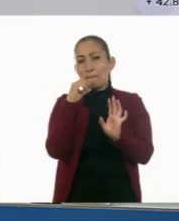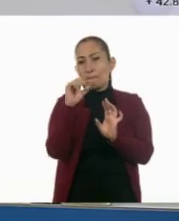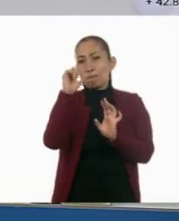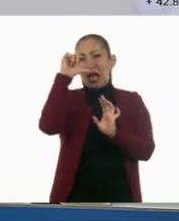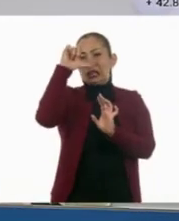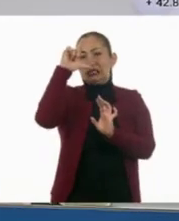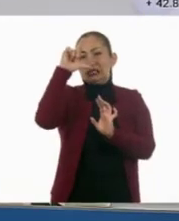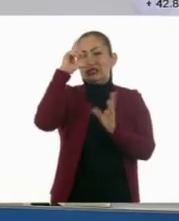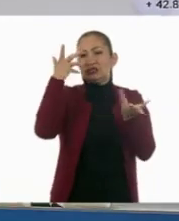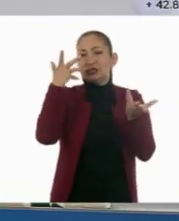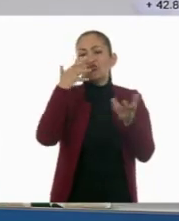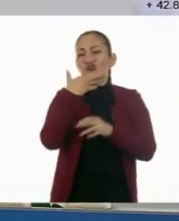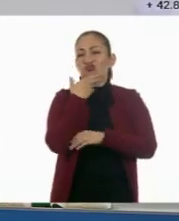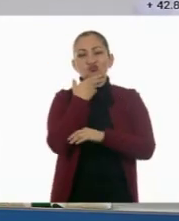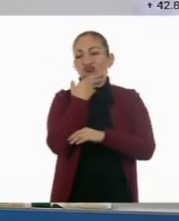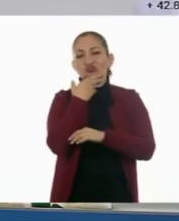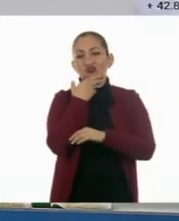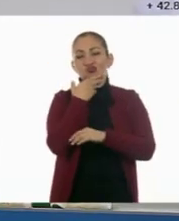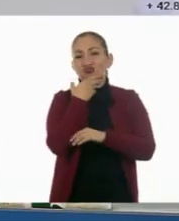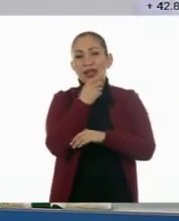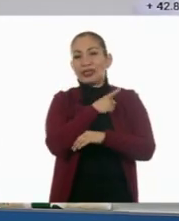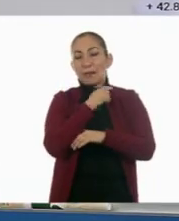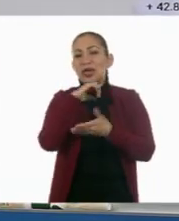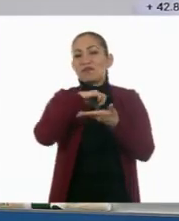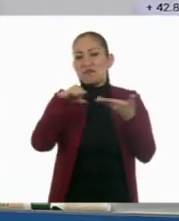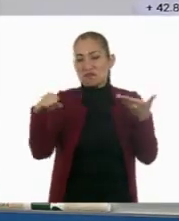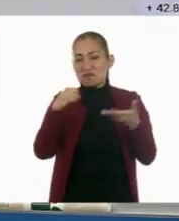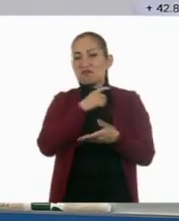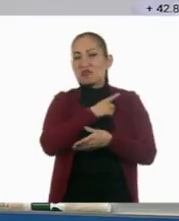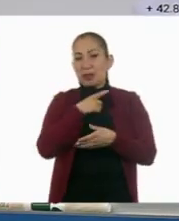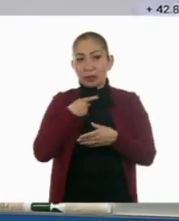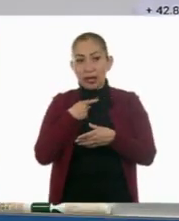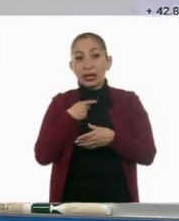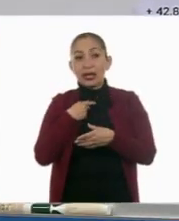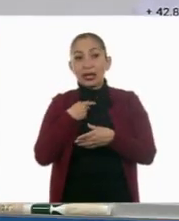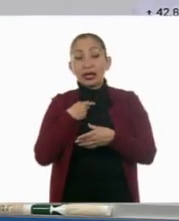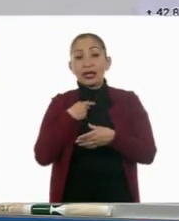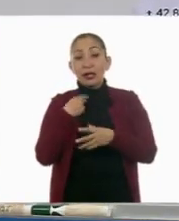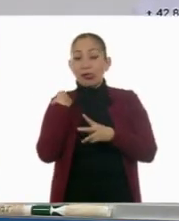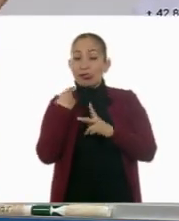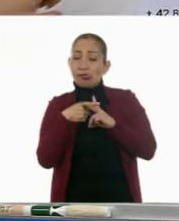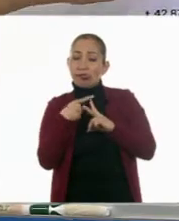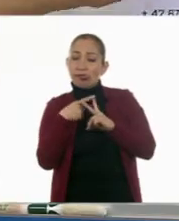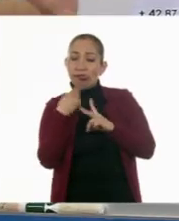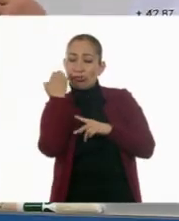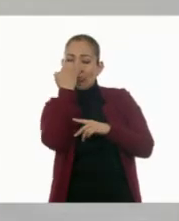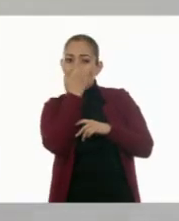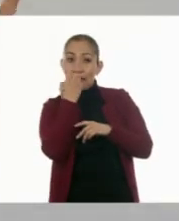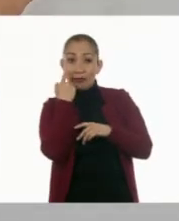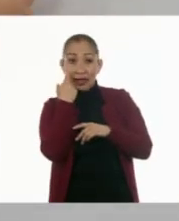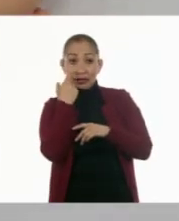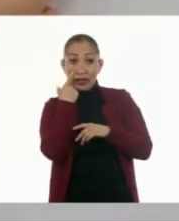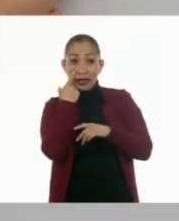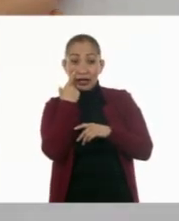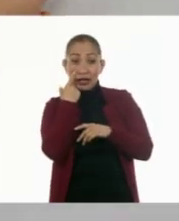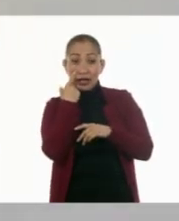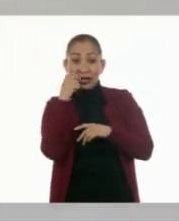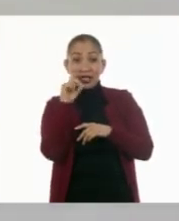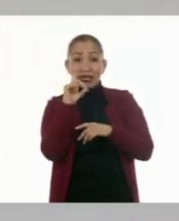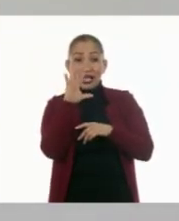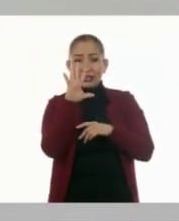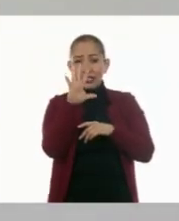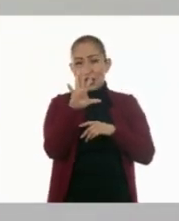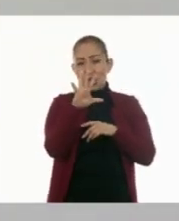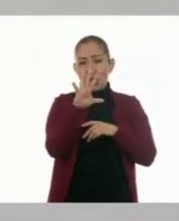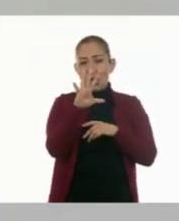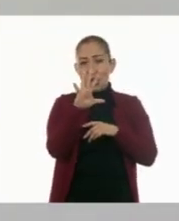mayores, pues para empezar, sí va a tener que ser una resta. Sí. Y calculó, fíjense, nada más estimando,